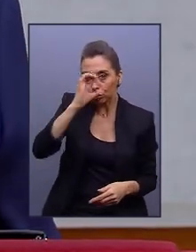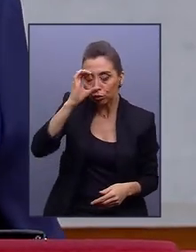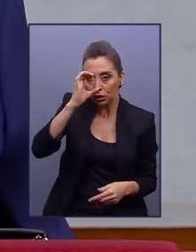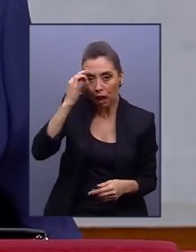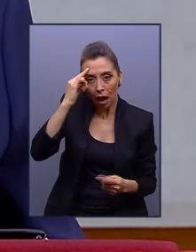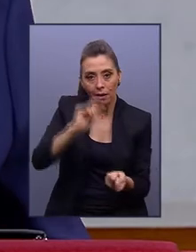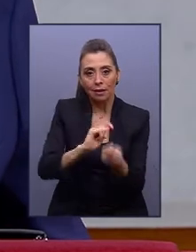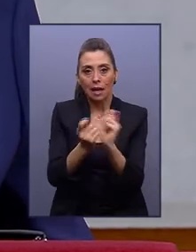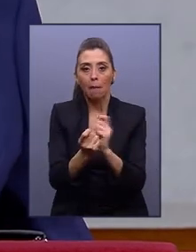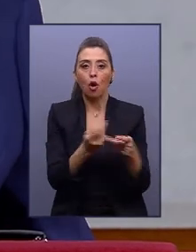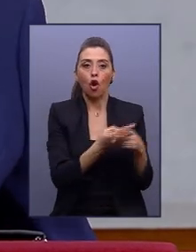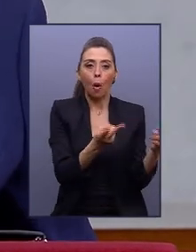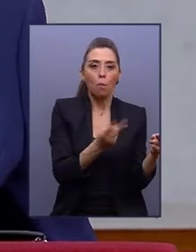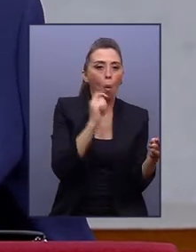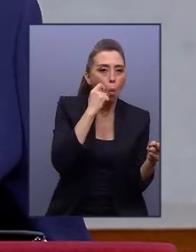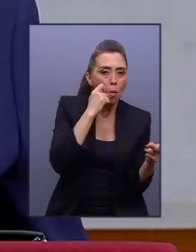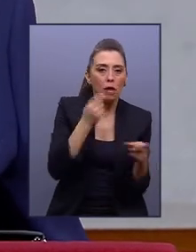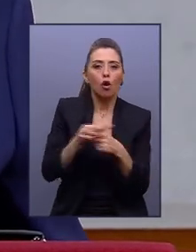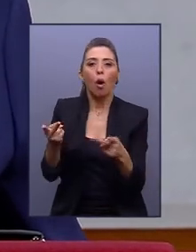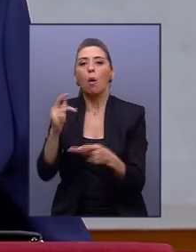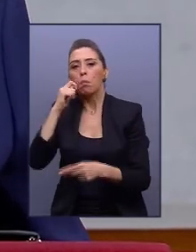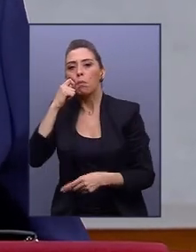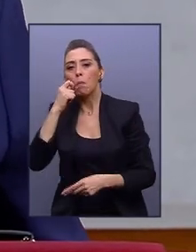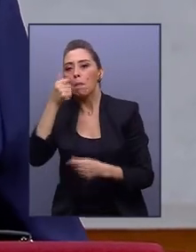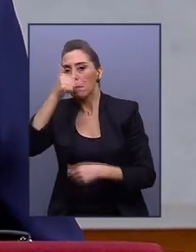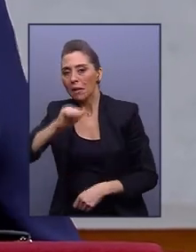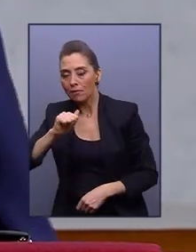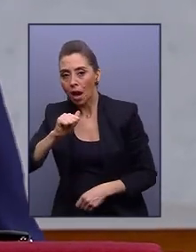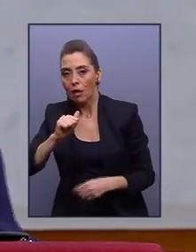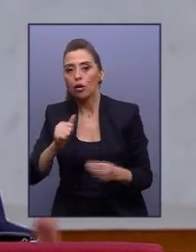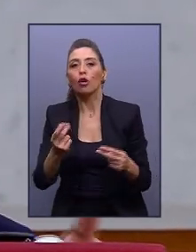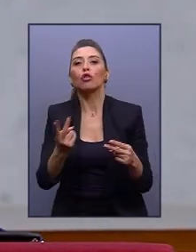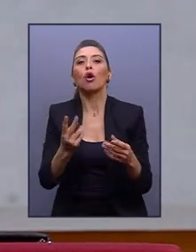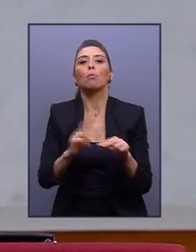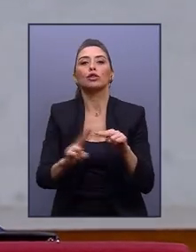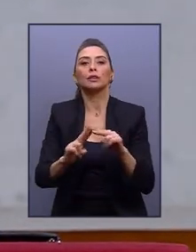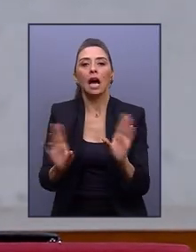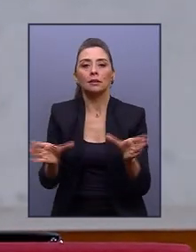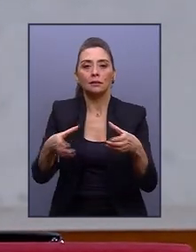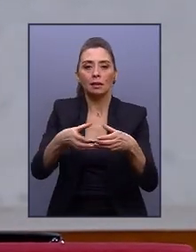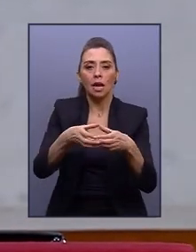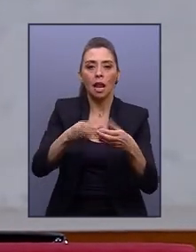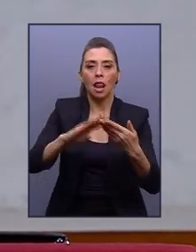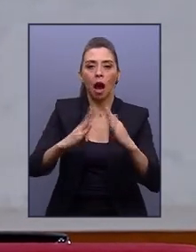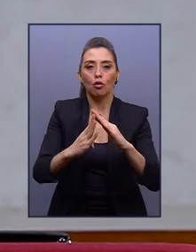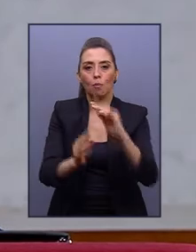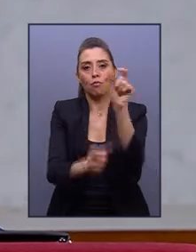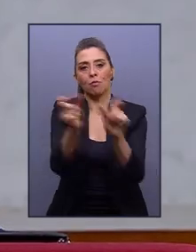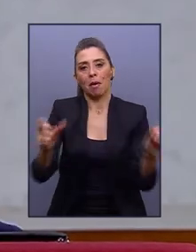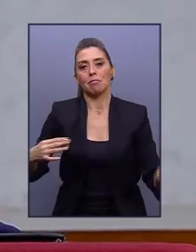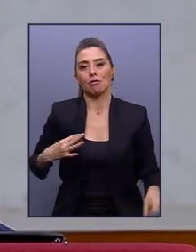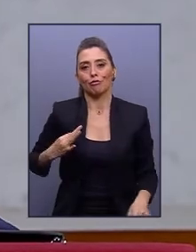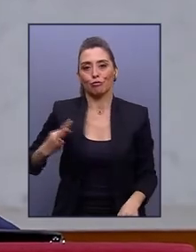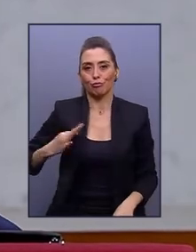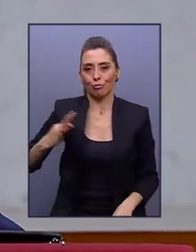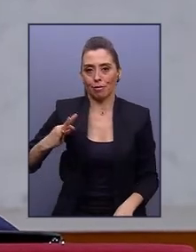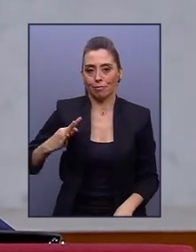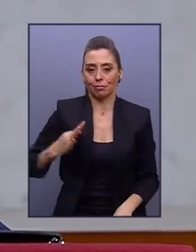la redefinición de lo público y lo privado la posible constitución de la comunidad de ciudadanos.